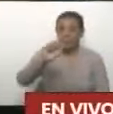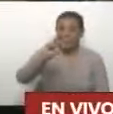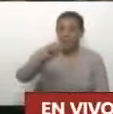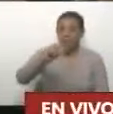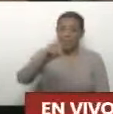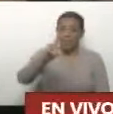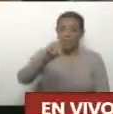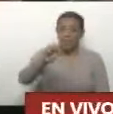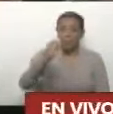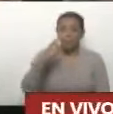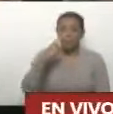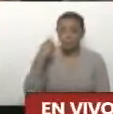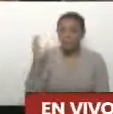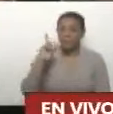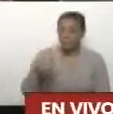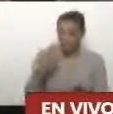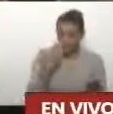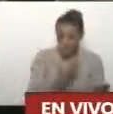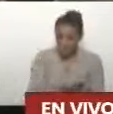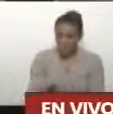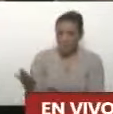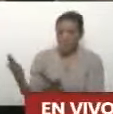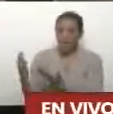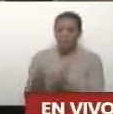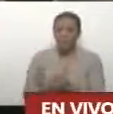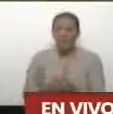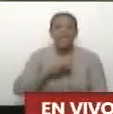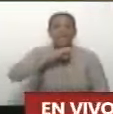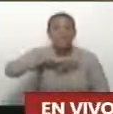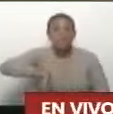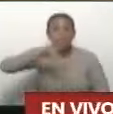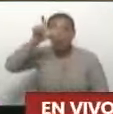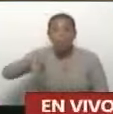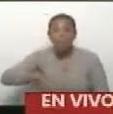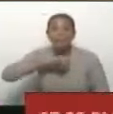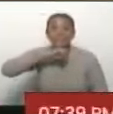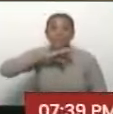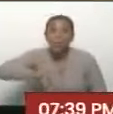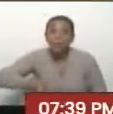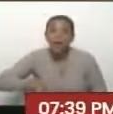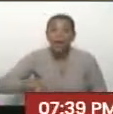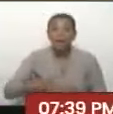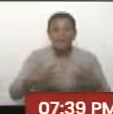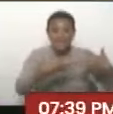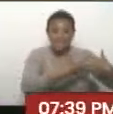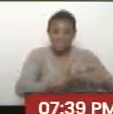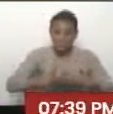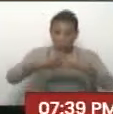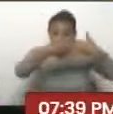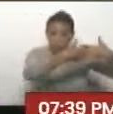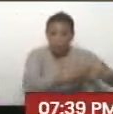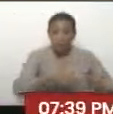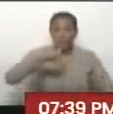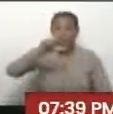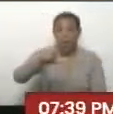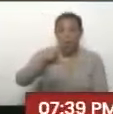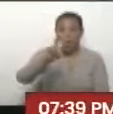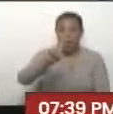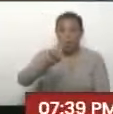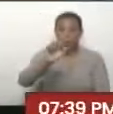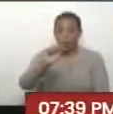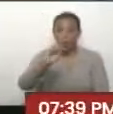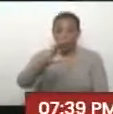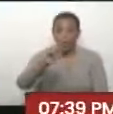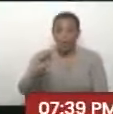presidente y también está el historiador estadounidense Lucas Corner vamos a